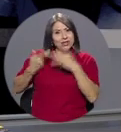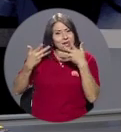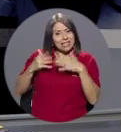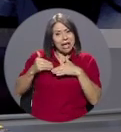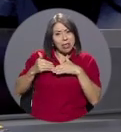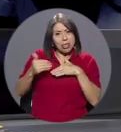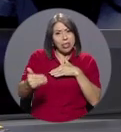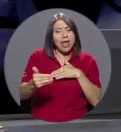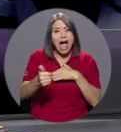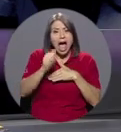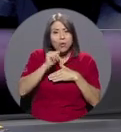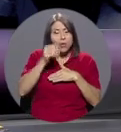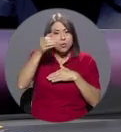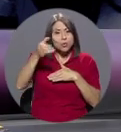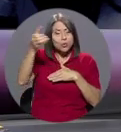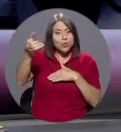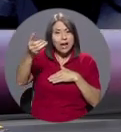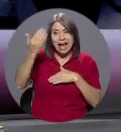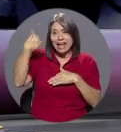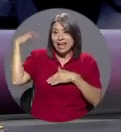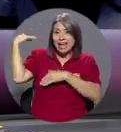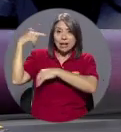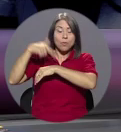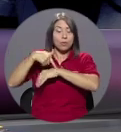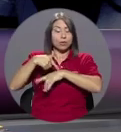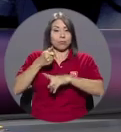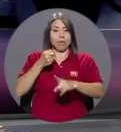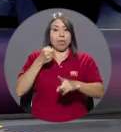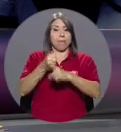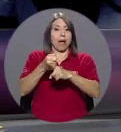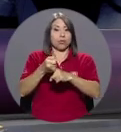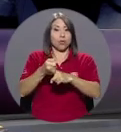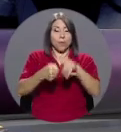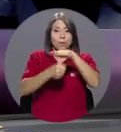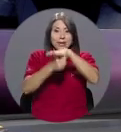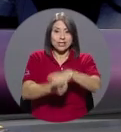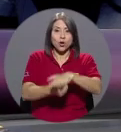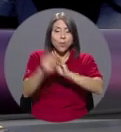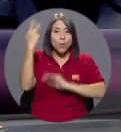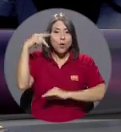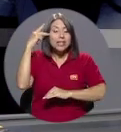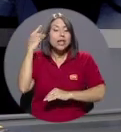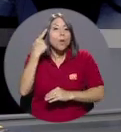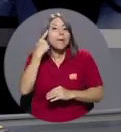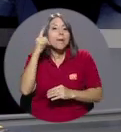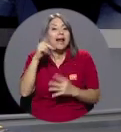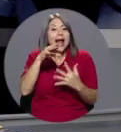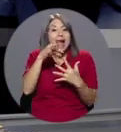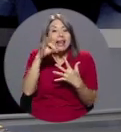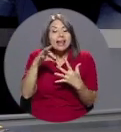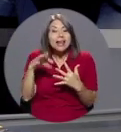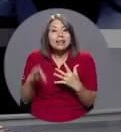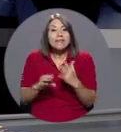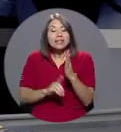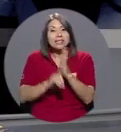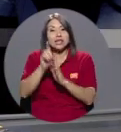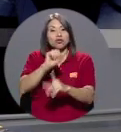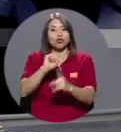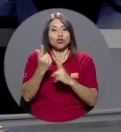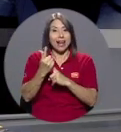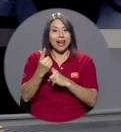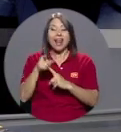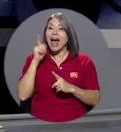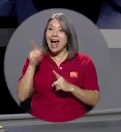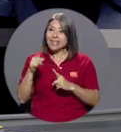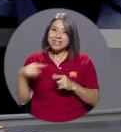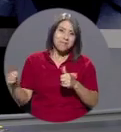inicio, cuando inició la acuicultura en el país, hubo un fuerte impacto y una fuerte presión política para implementar algunas alternativas